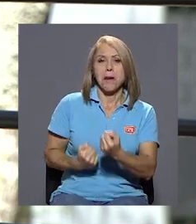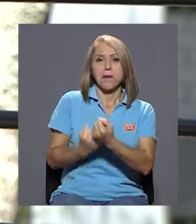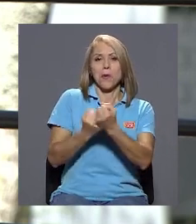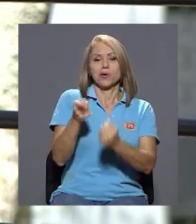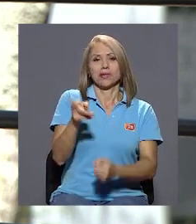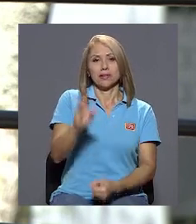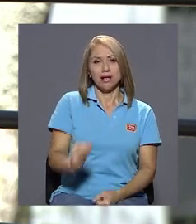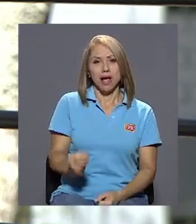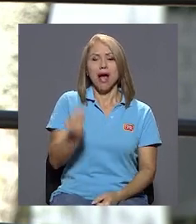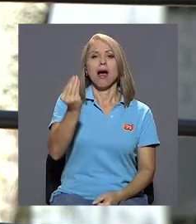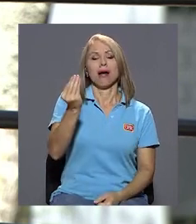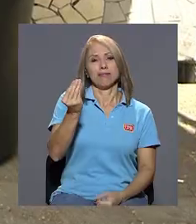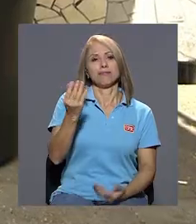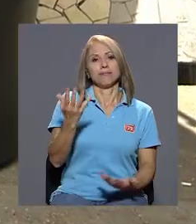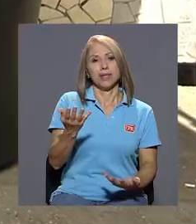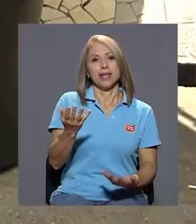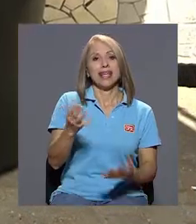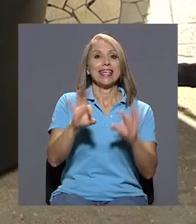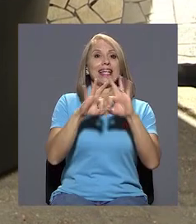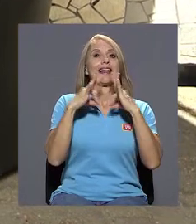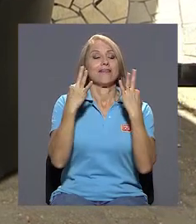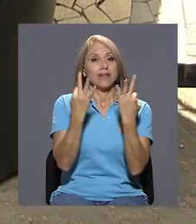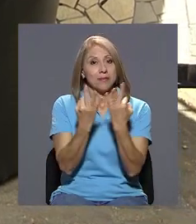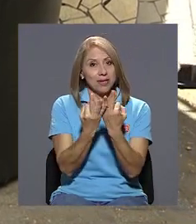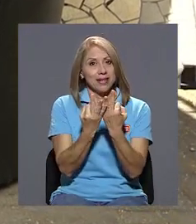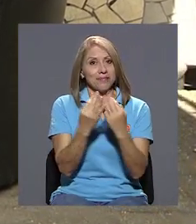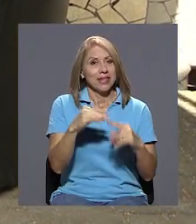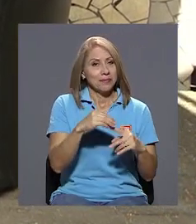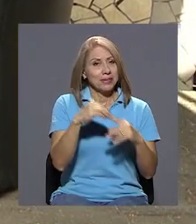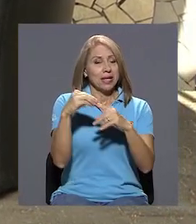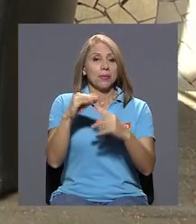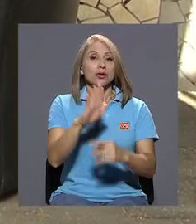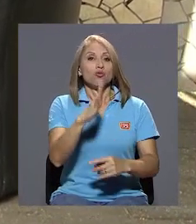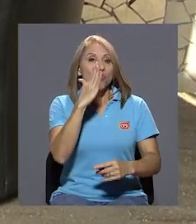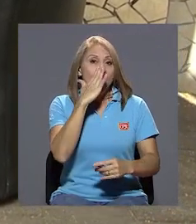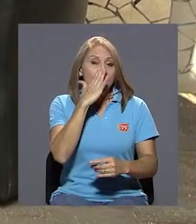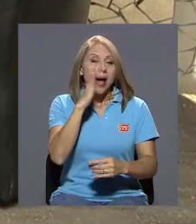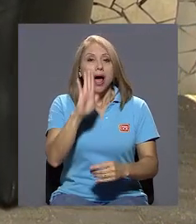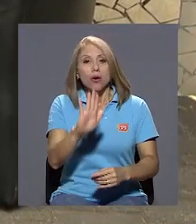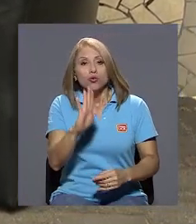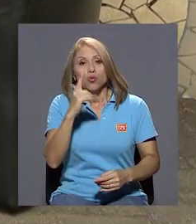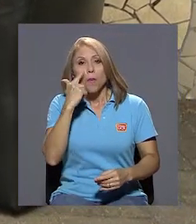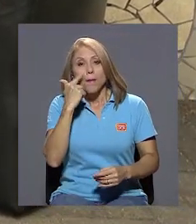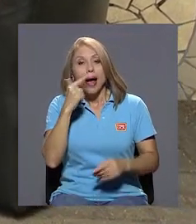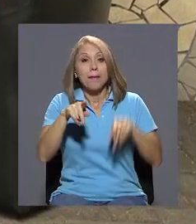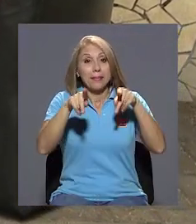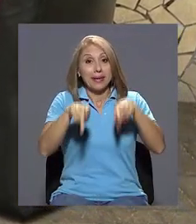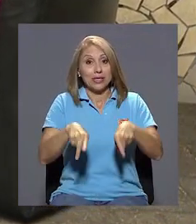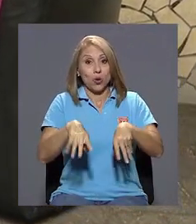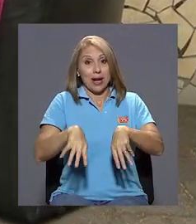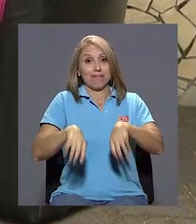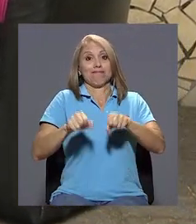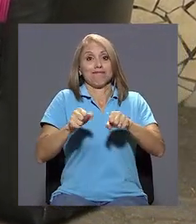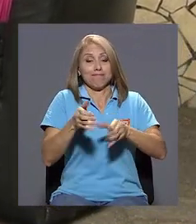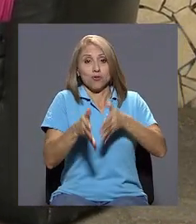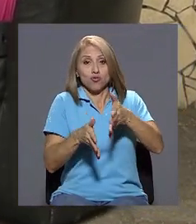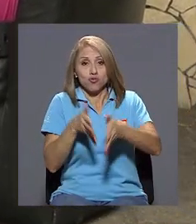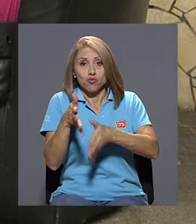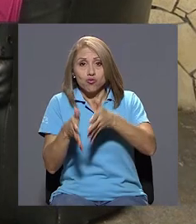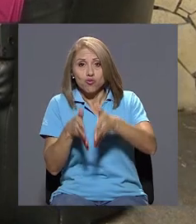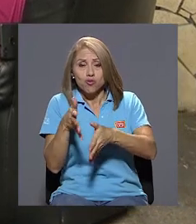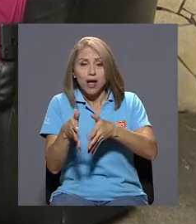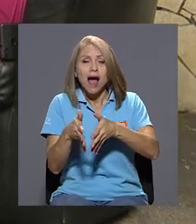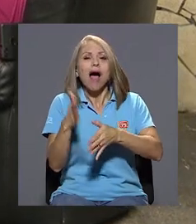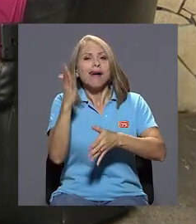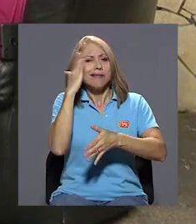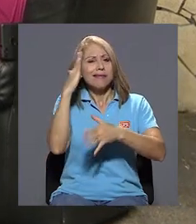adolescente, y que la familia, en especial su madre o su padre, la persona que esté a cargo del cuidado, esté muy